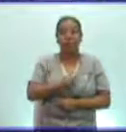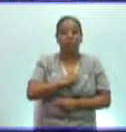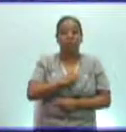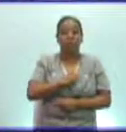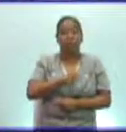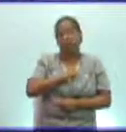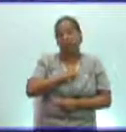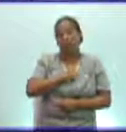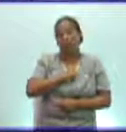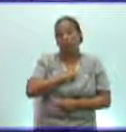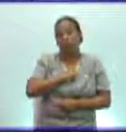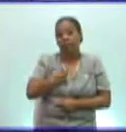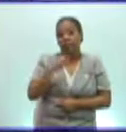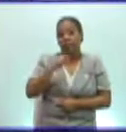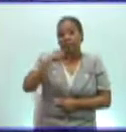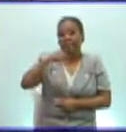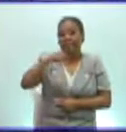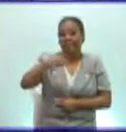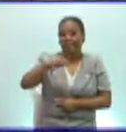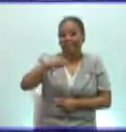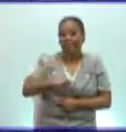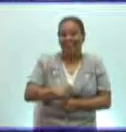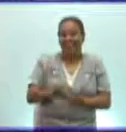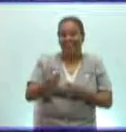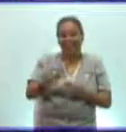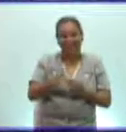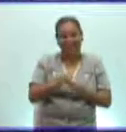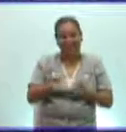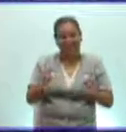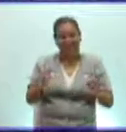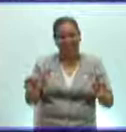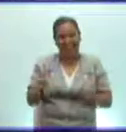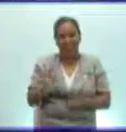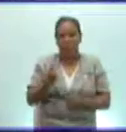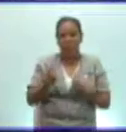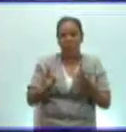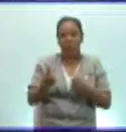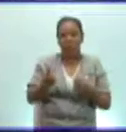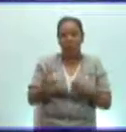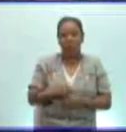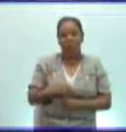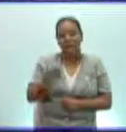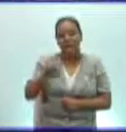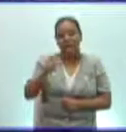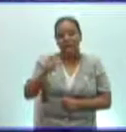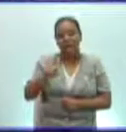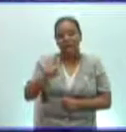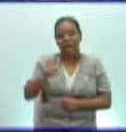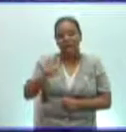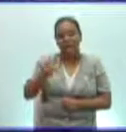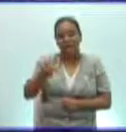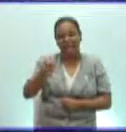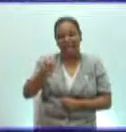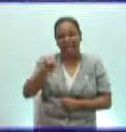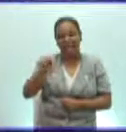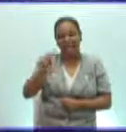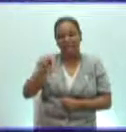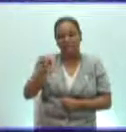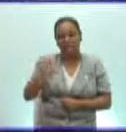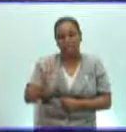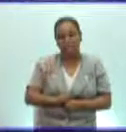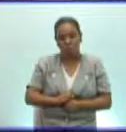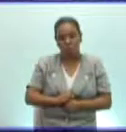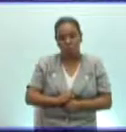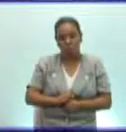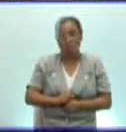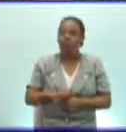alcalino, ligera o moderadamente alcalino. Muchos de vosotros a veces en los comentarios me decís, bueno, pero ¿qué puede ser lo